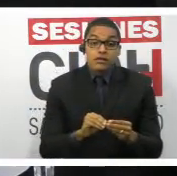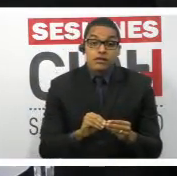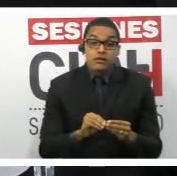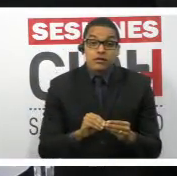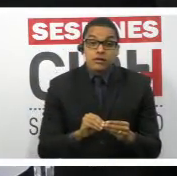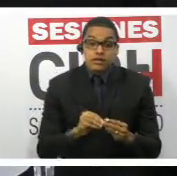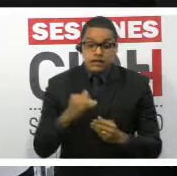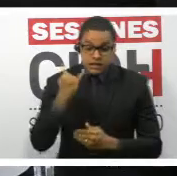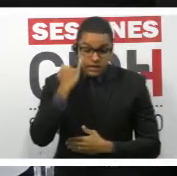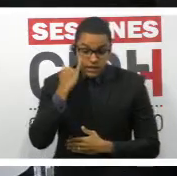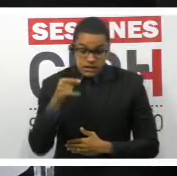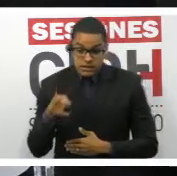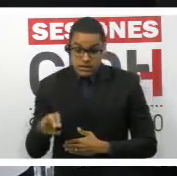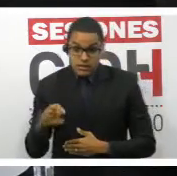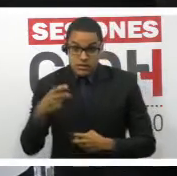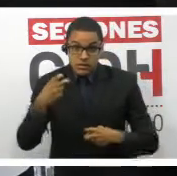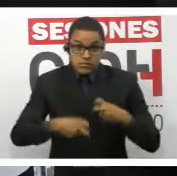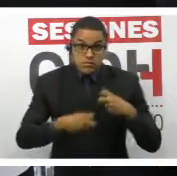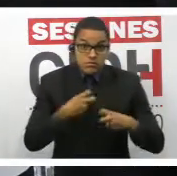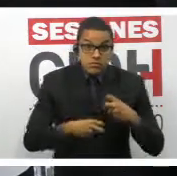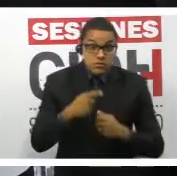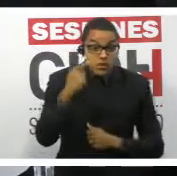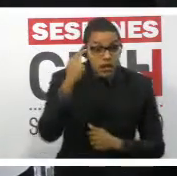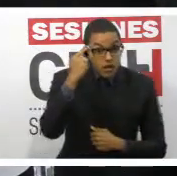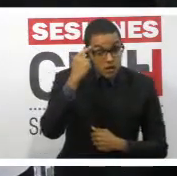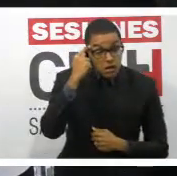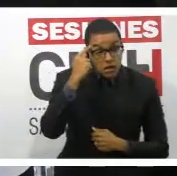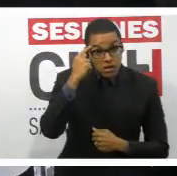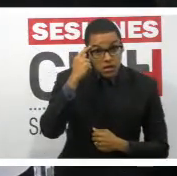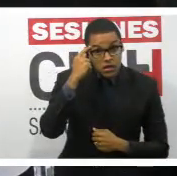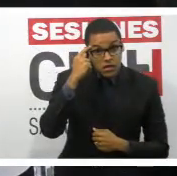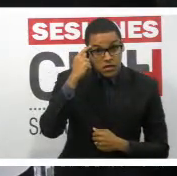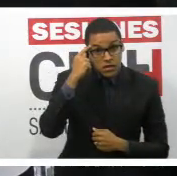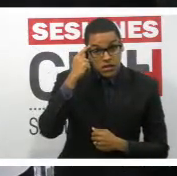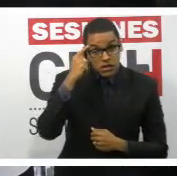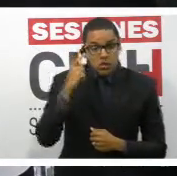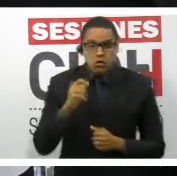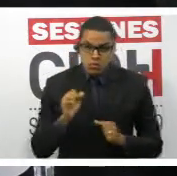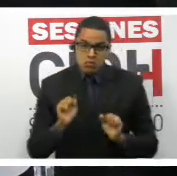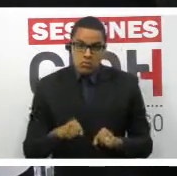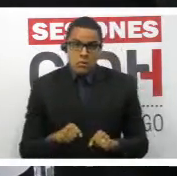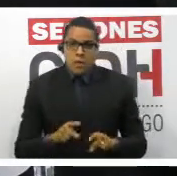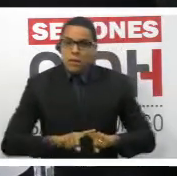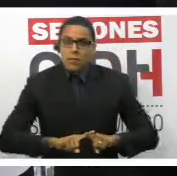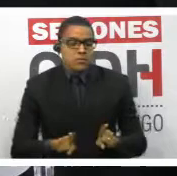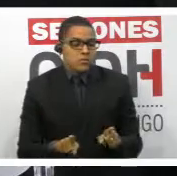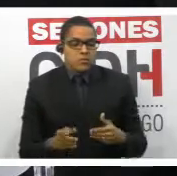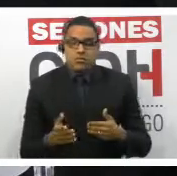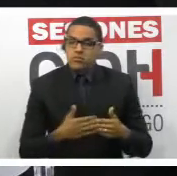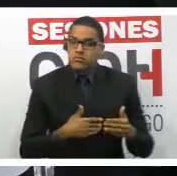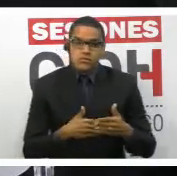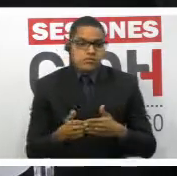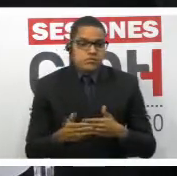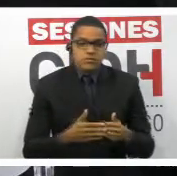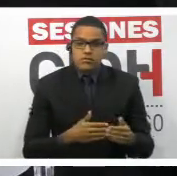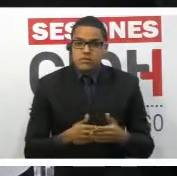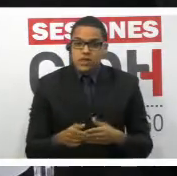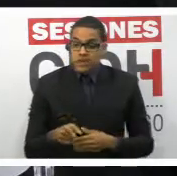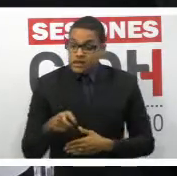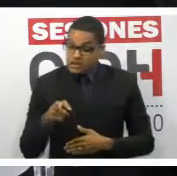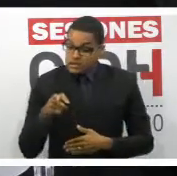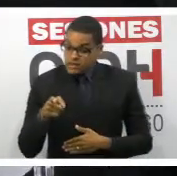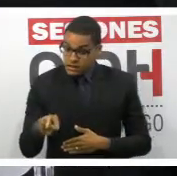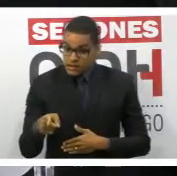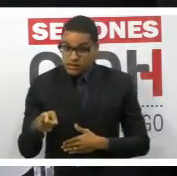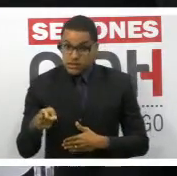y aun cuando habla de que es para las mujeres que lo deseen pues es suficiente que el tutor sea quien quien acceda a la esterilización para